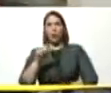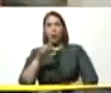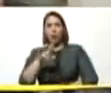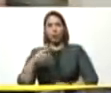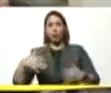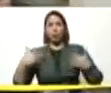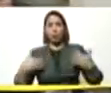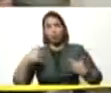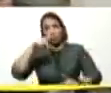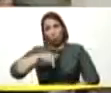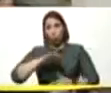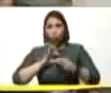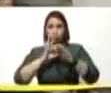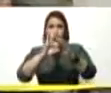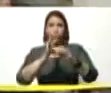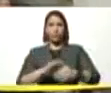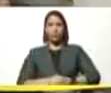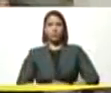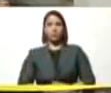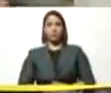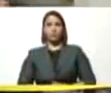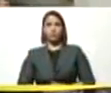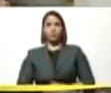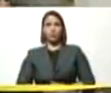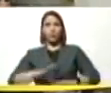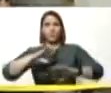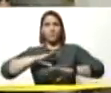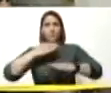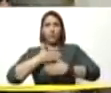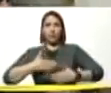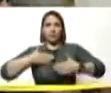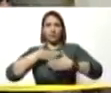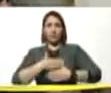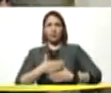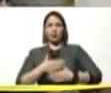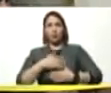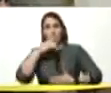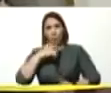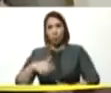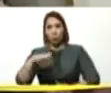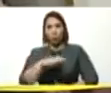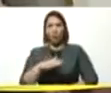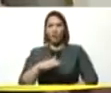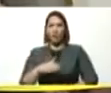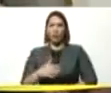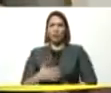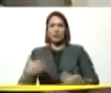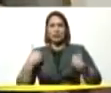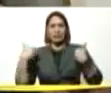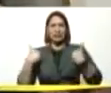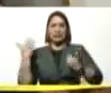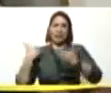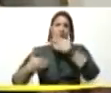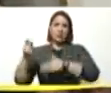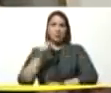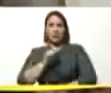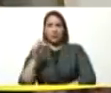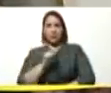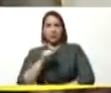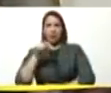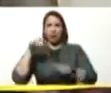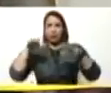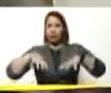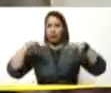hoy se consolida un beneficio para nuestro pueblo. Este pueblo que fue afectado hace unos meses por la